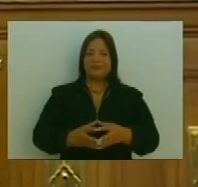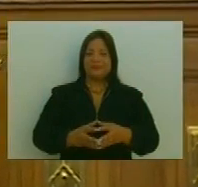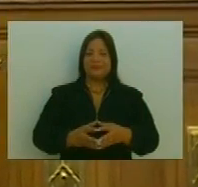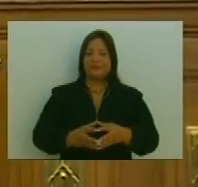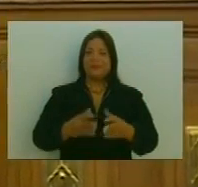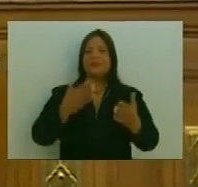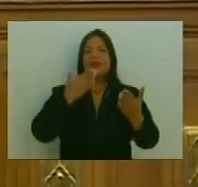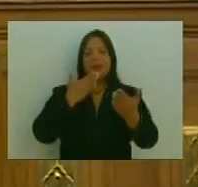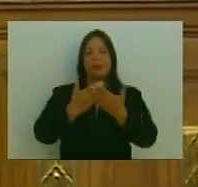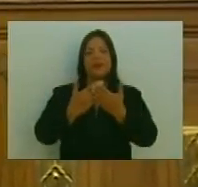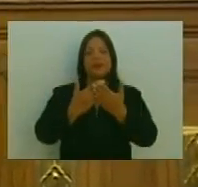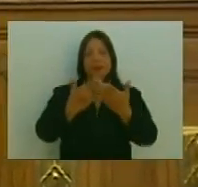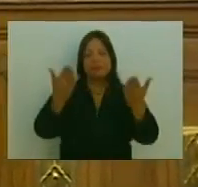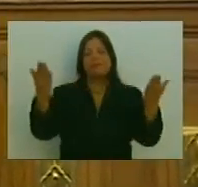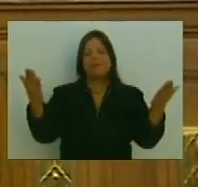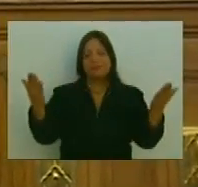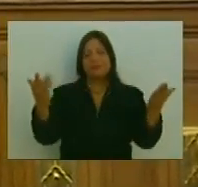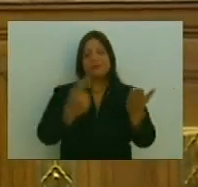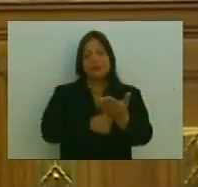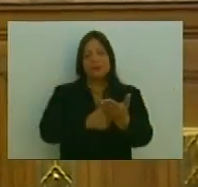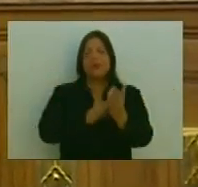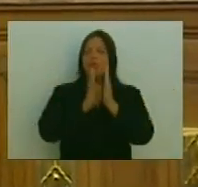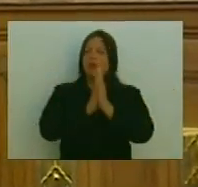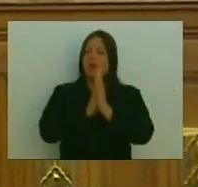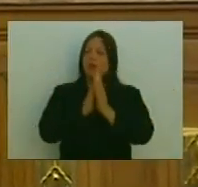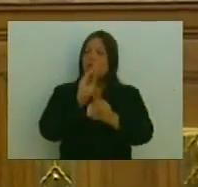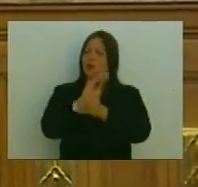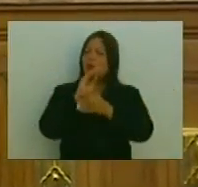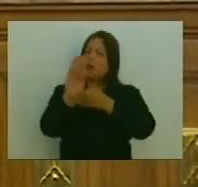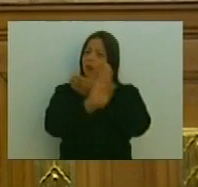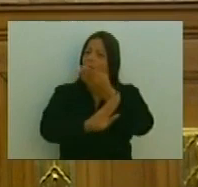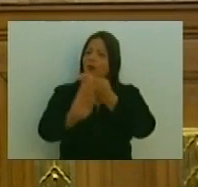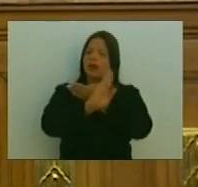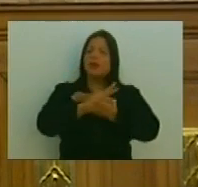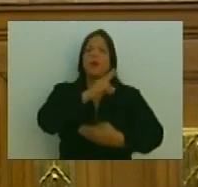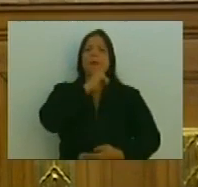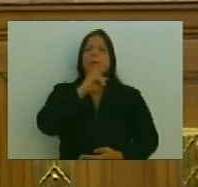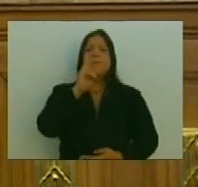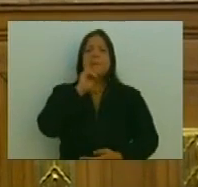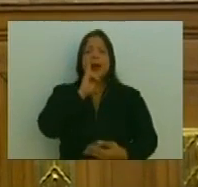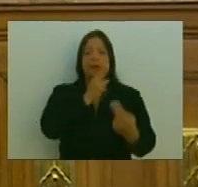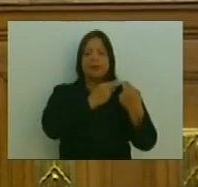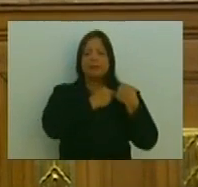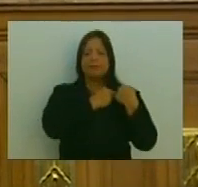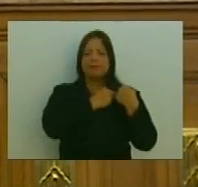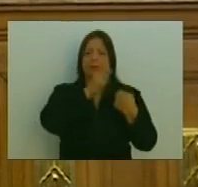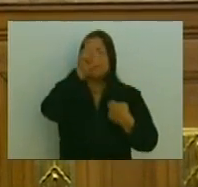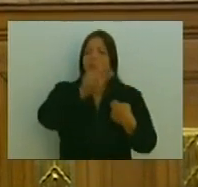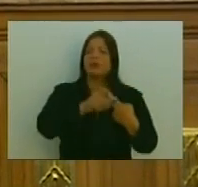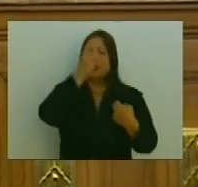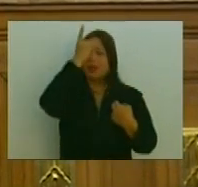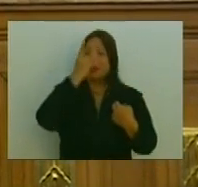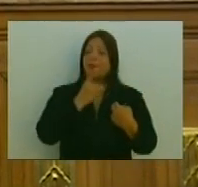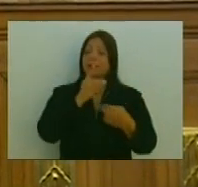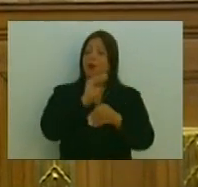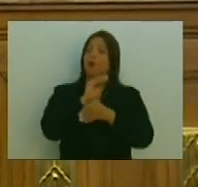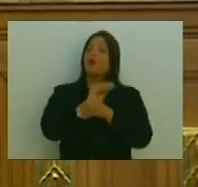Les pido, camaradas, que resguardemos a esas madres que tenemos a nuestro cargo, una persona con